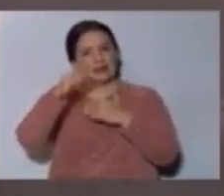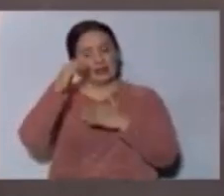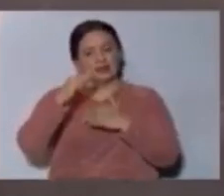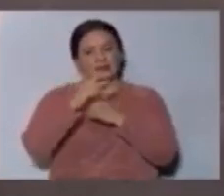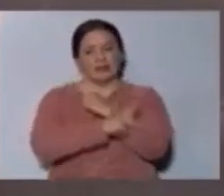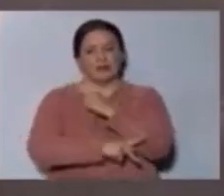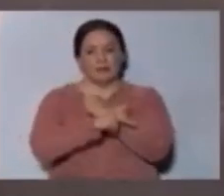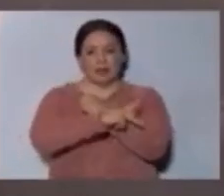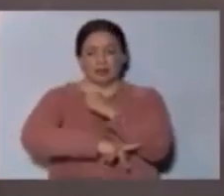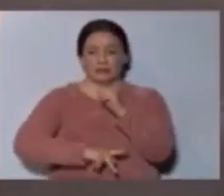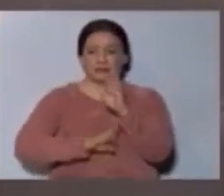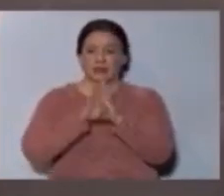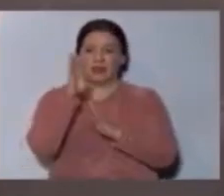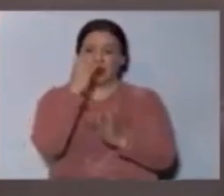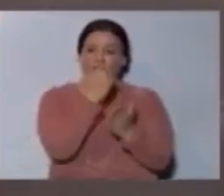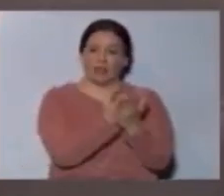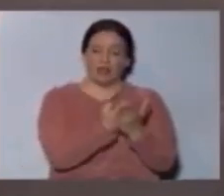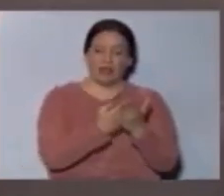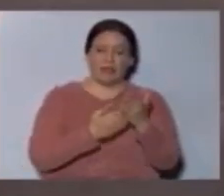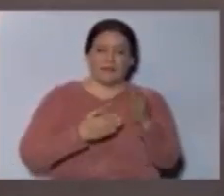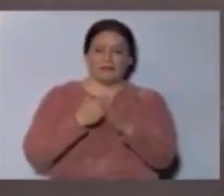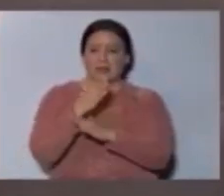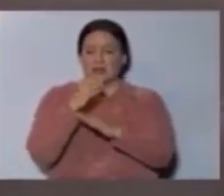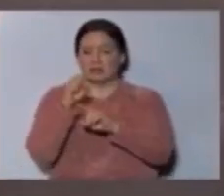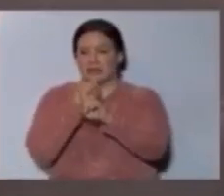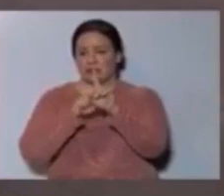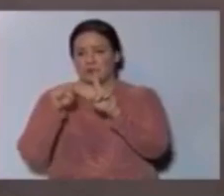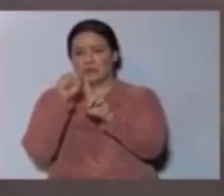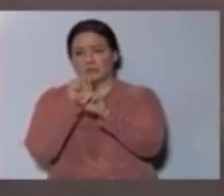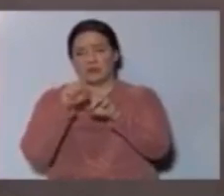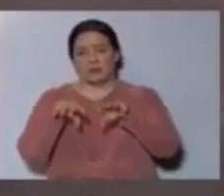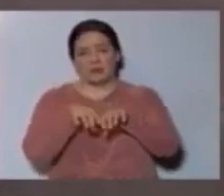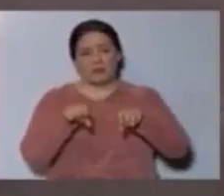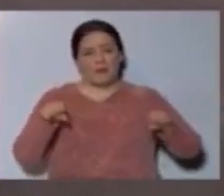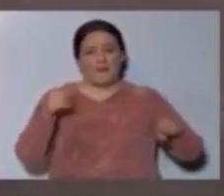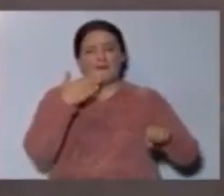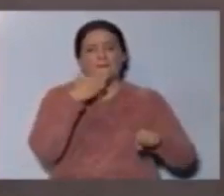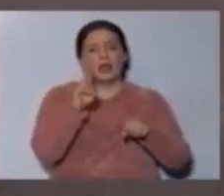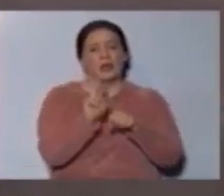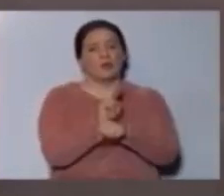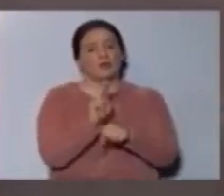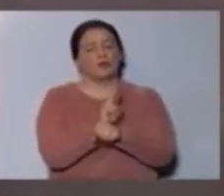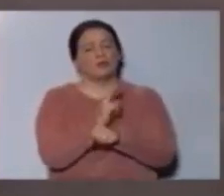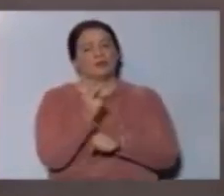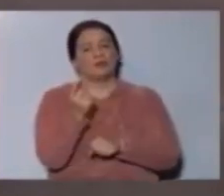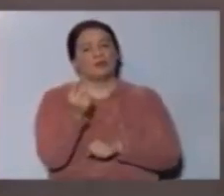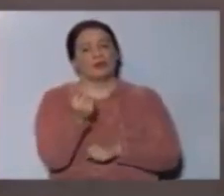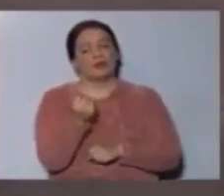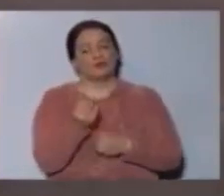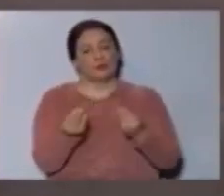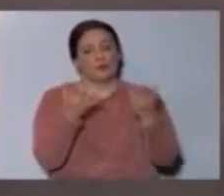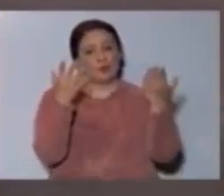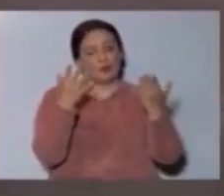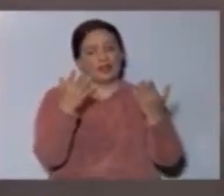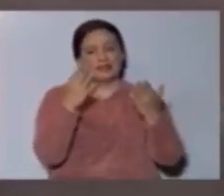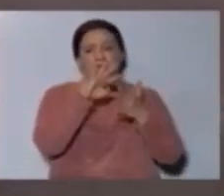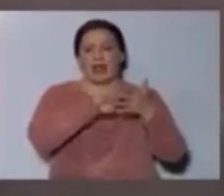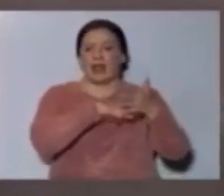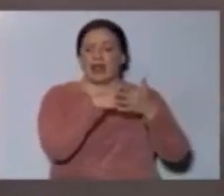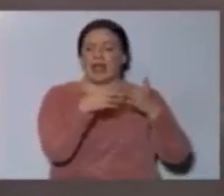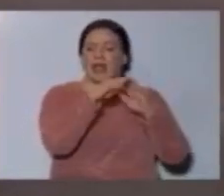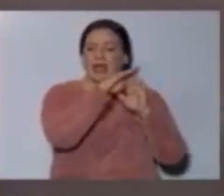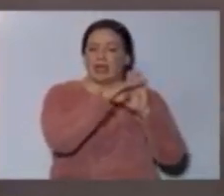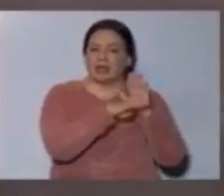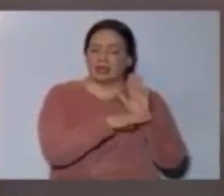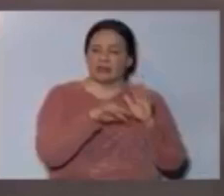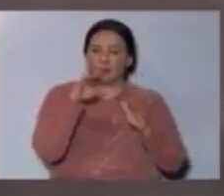economía. En medio de escándalos de corrupción por el mal manejo de recursos públicos en la deuda política por parte del partido de